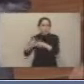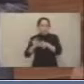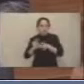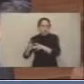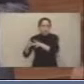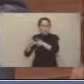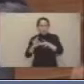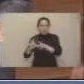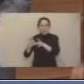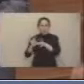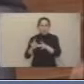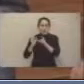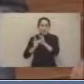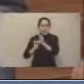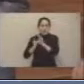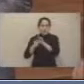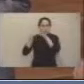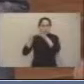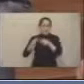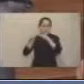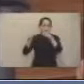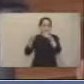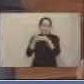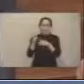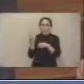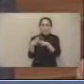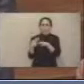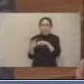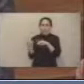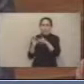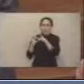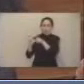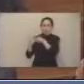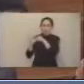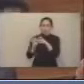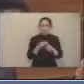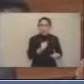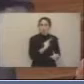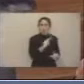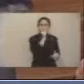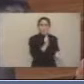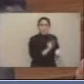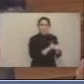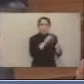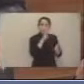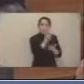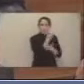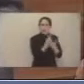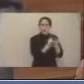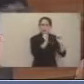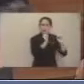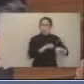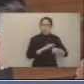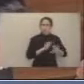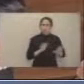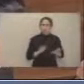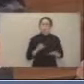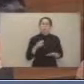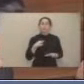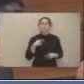tanto hombre no me coja eh lo lo estrecho para mí y lo ancho para usted y piense si es que en realidad ustedes no querían aprobar este